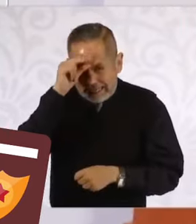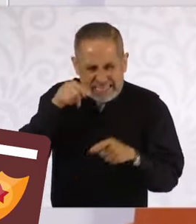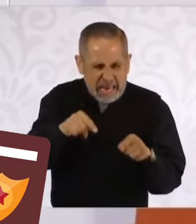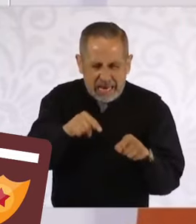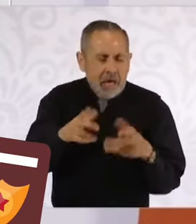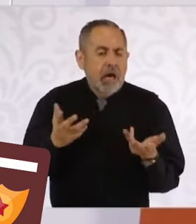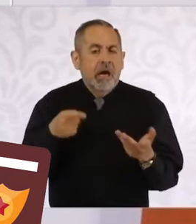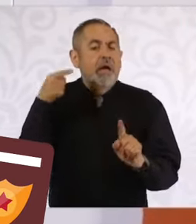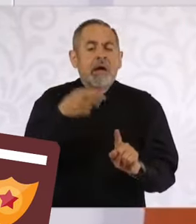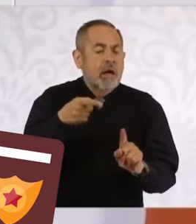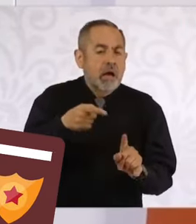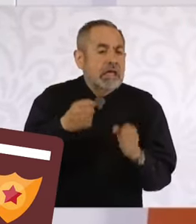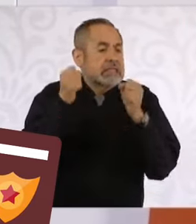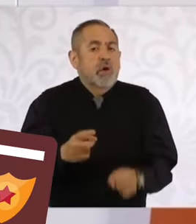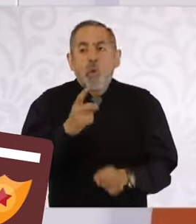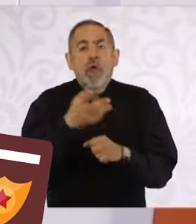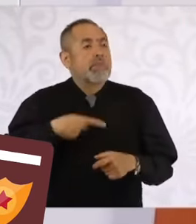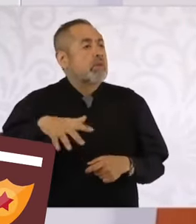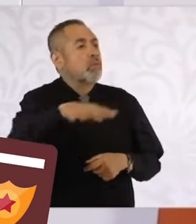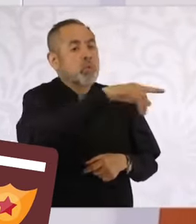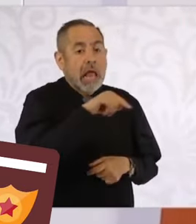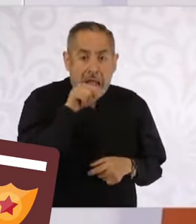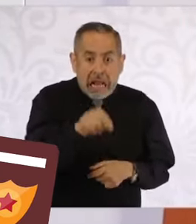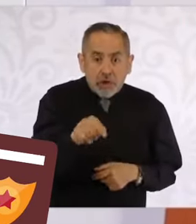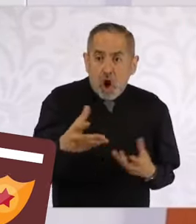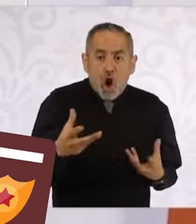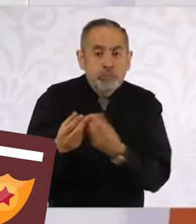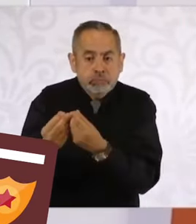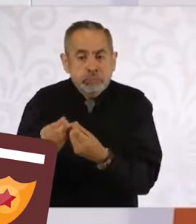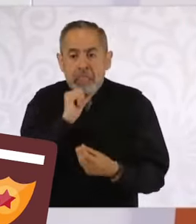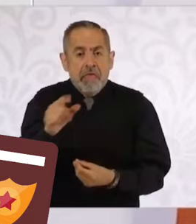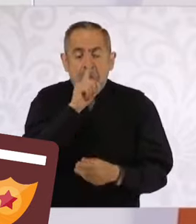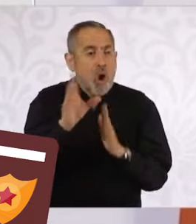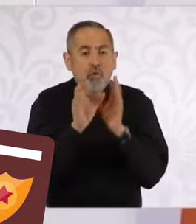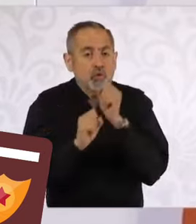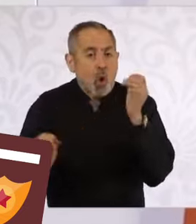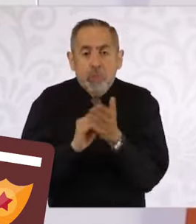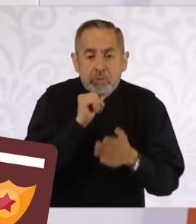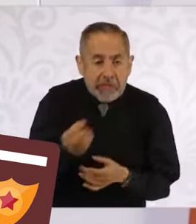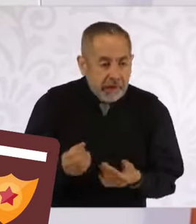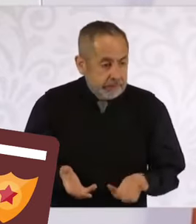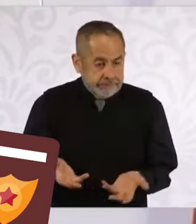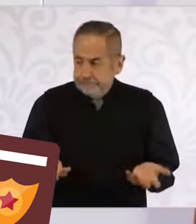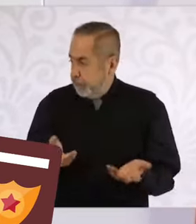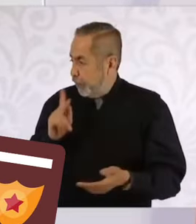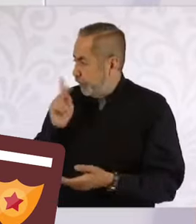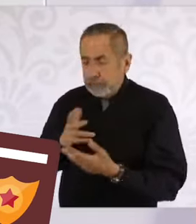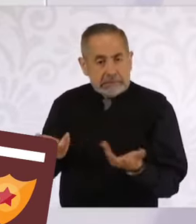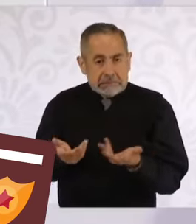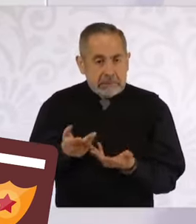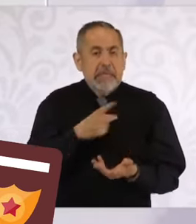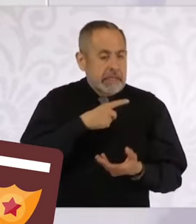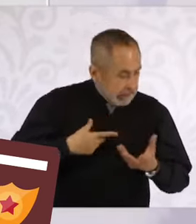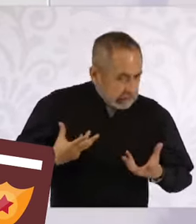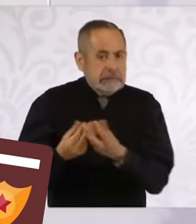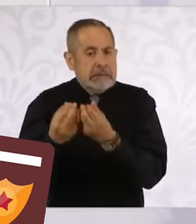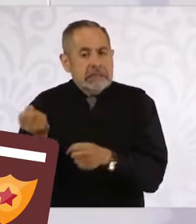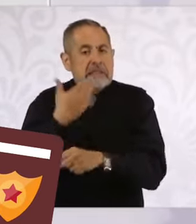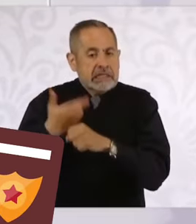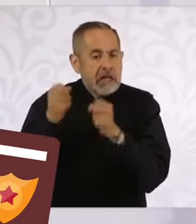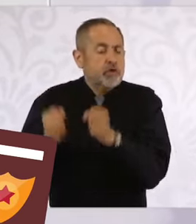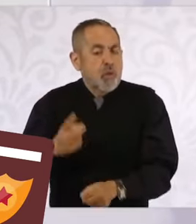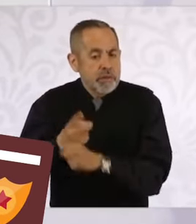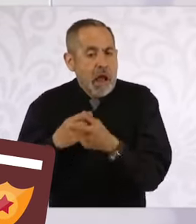tarea principal es la seguridad pública. Entonces, eso no quedó establecido en la Constitución y tiene que ser parte de la Secretaría de Seguridad. Y